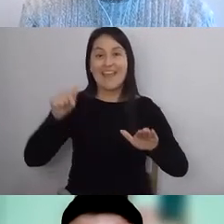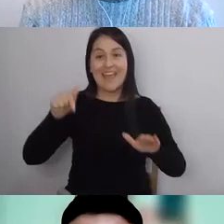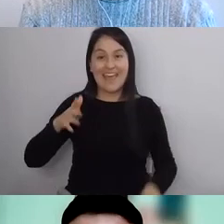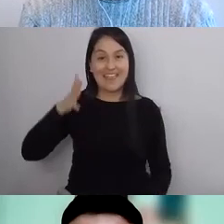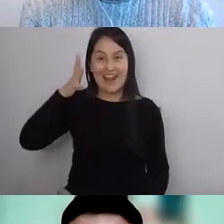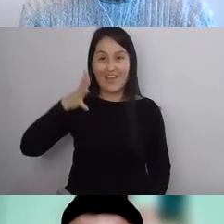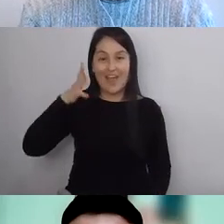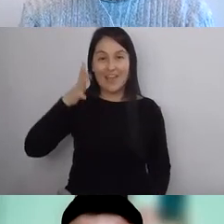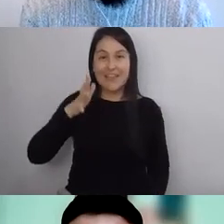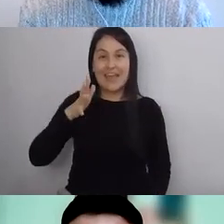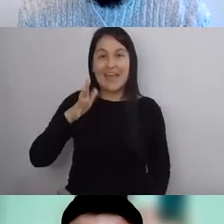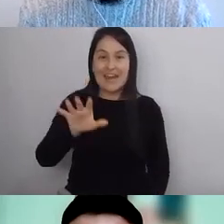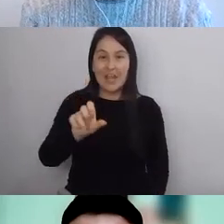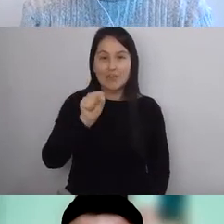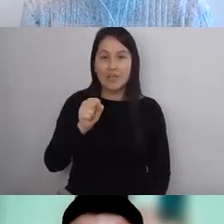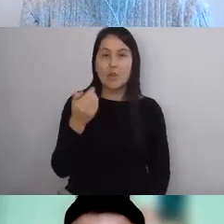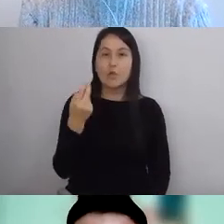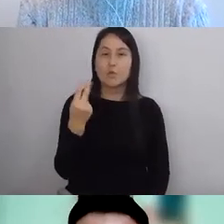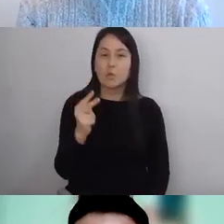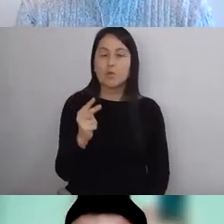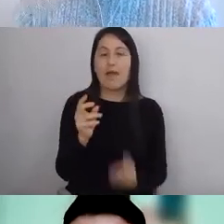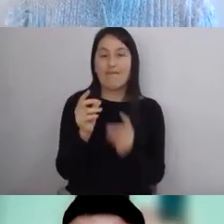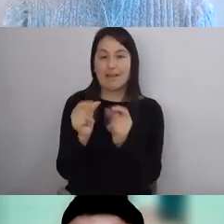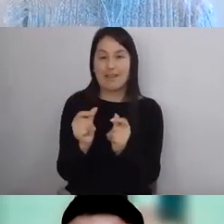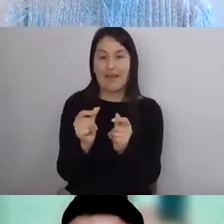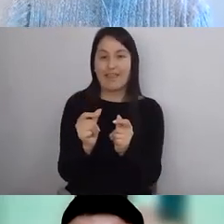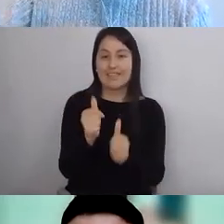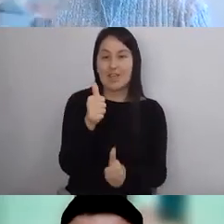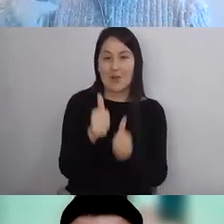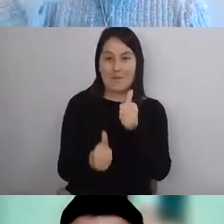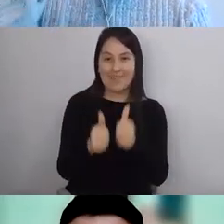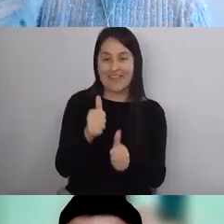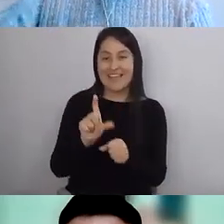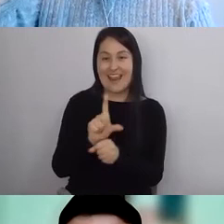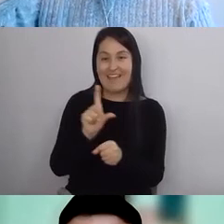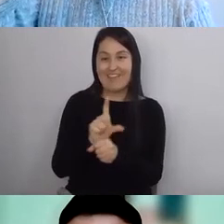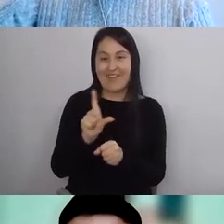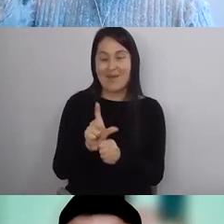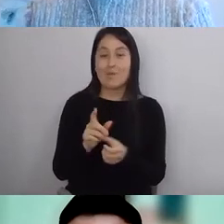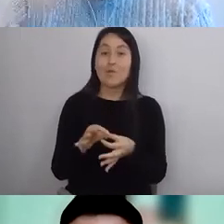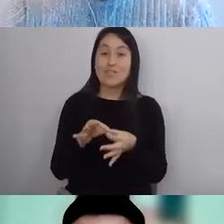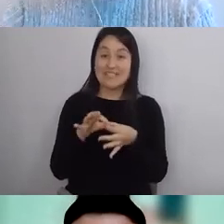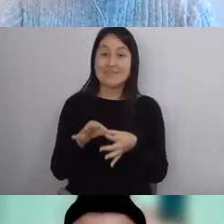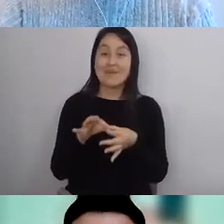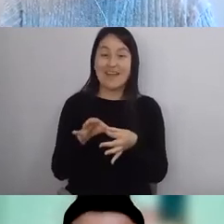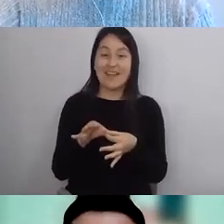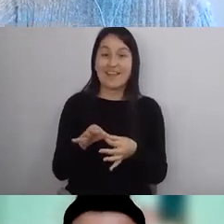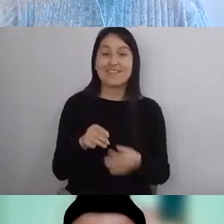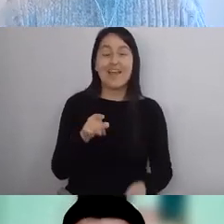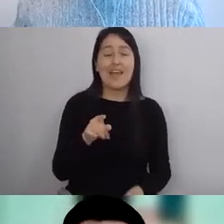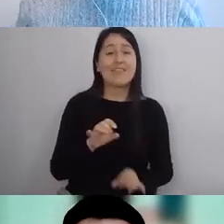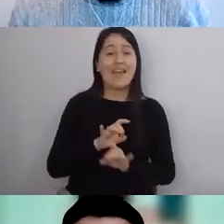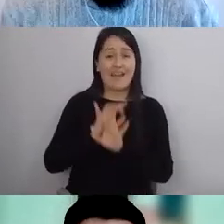tus habilidades y competencias laborales. Muchas gracias. Muchas gracias, Ignacio, a ti por esta clara descripción